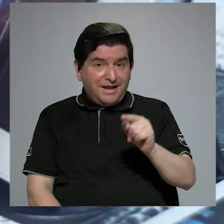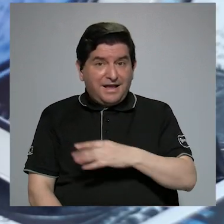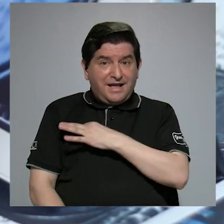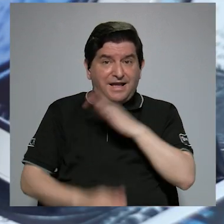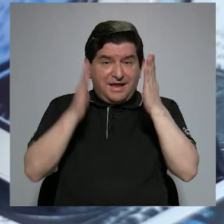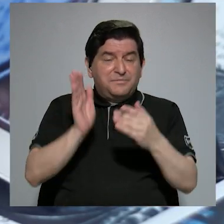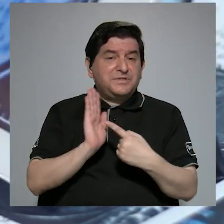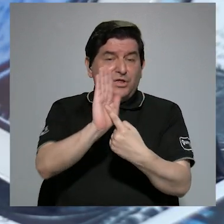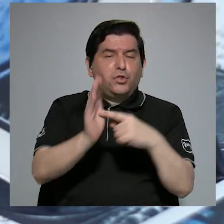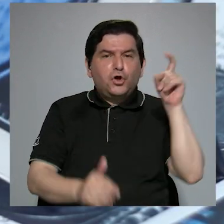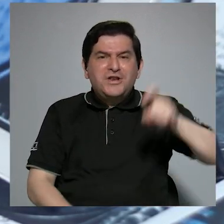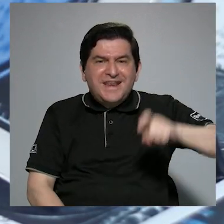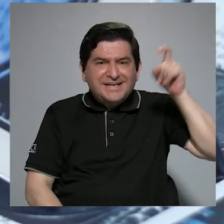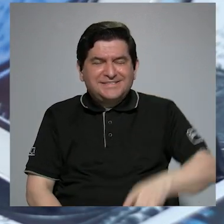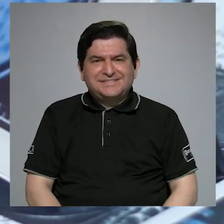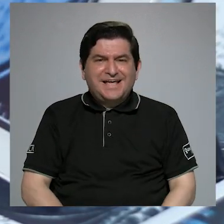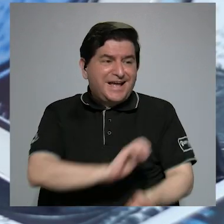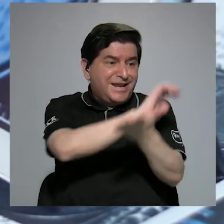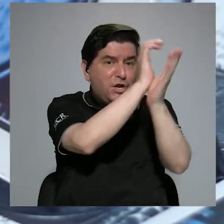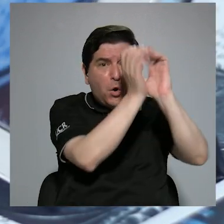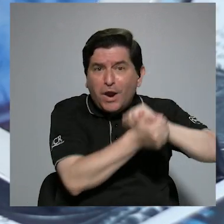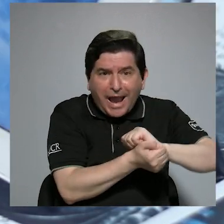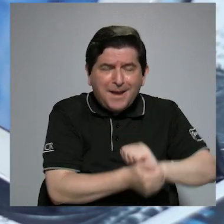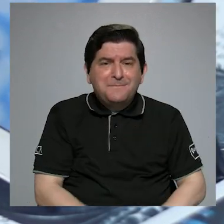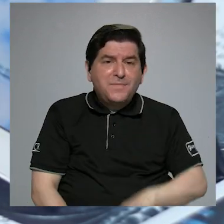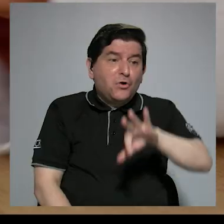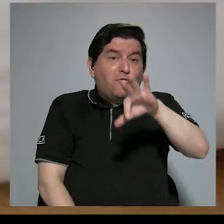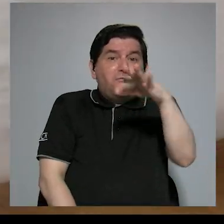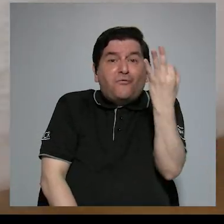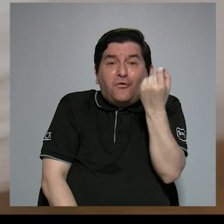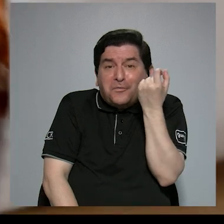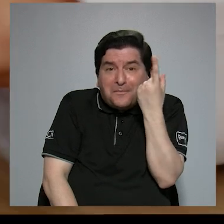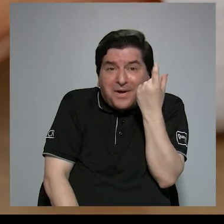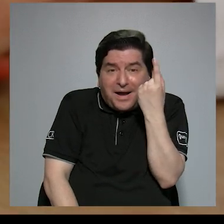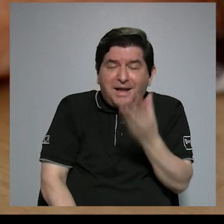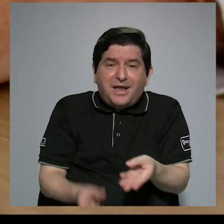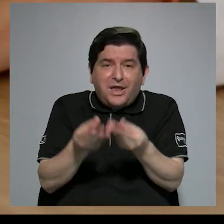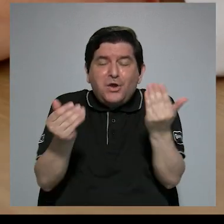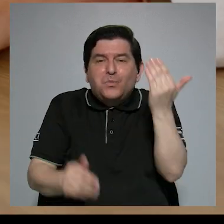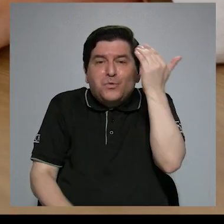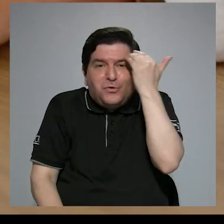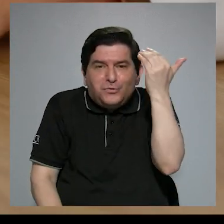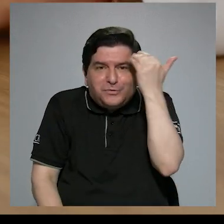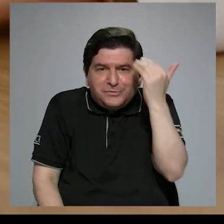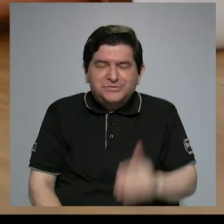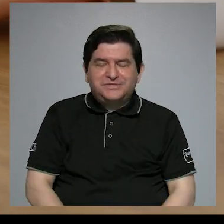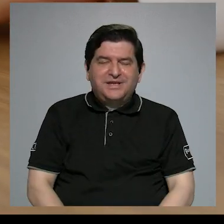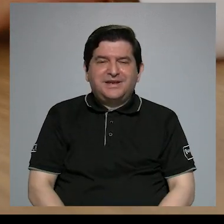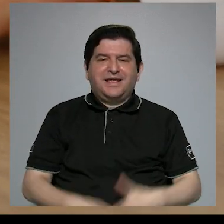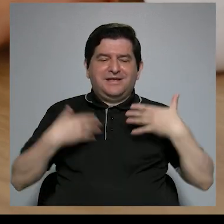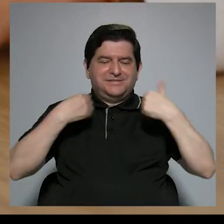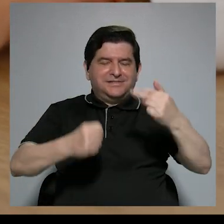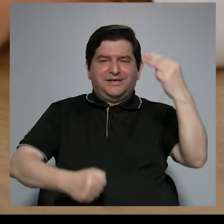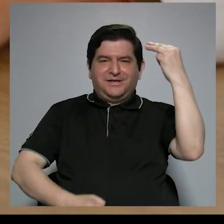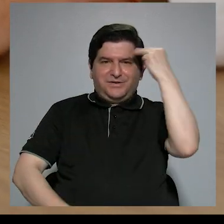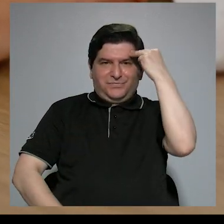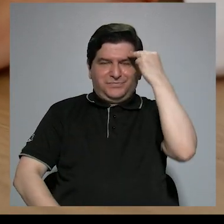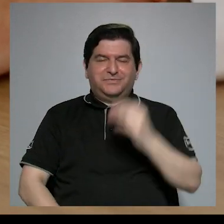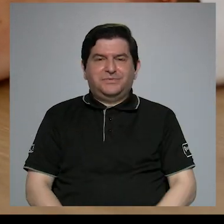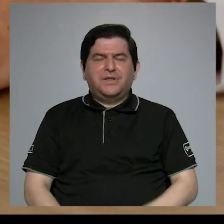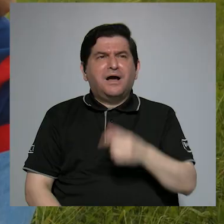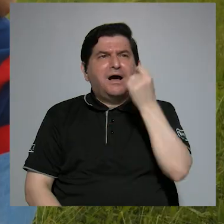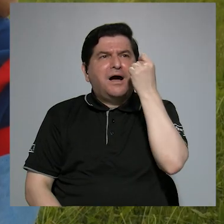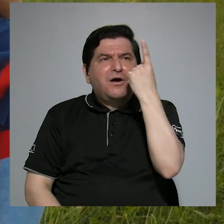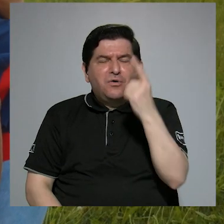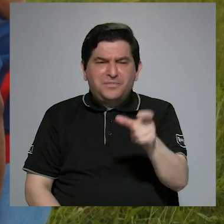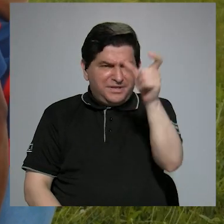Aquí, el invitado nos señala la necesidad de hacer un cambio en la manera de entender y generar el conocimiento sobre salud mental, con